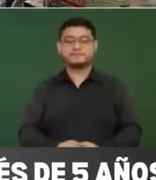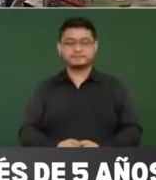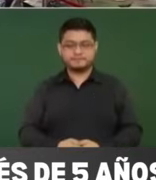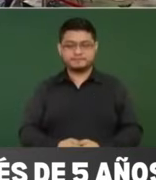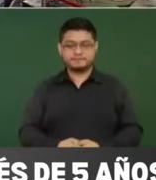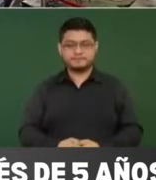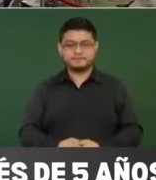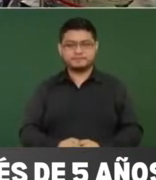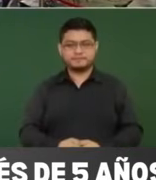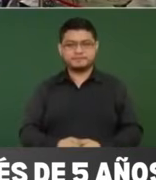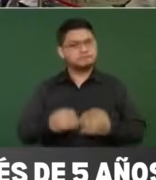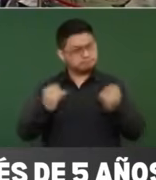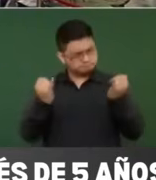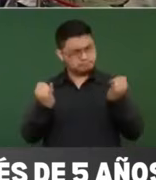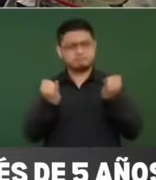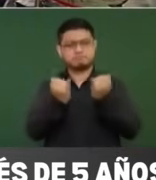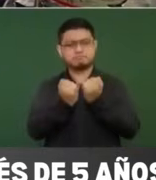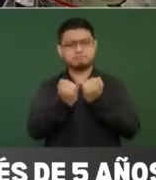También